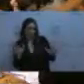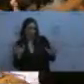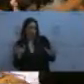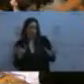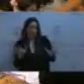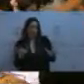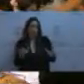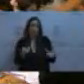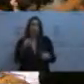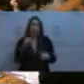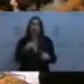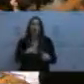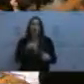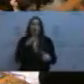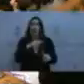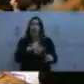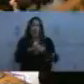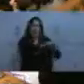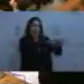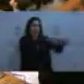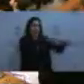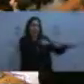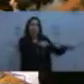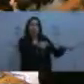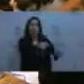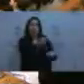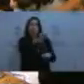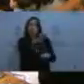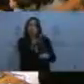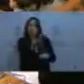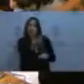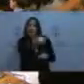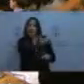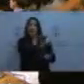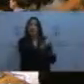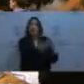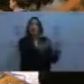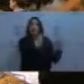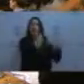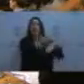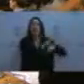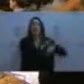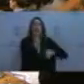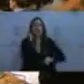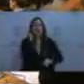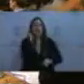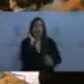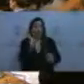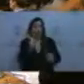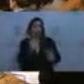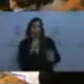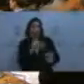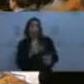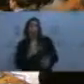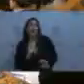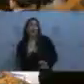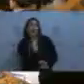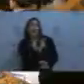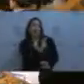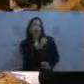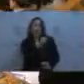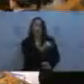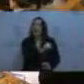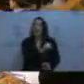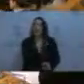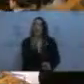este caso, en la bancada socialista, mantenían una conversación con la consejera a la que usted está interpelando. Eso es una práctica